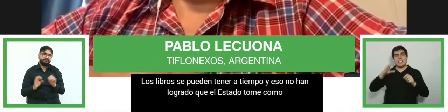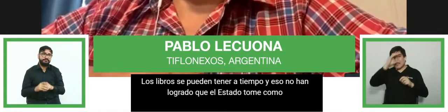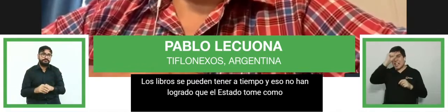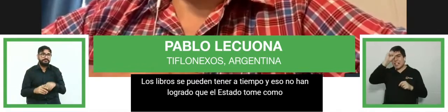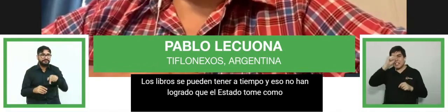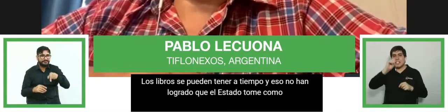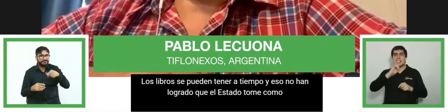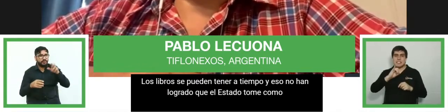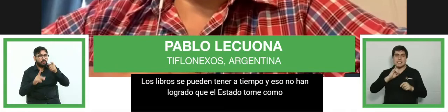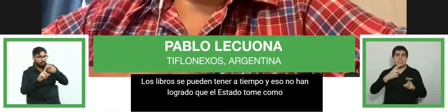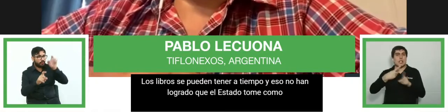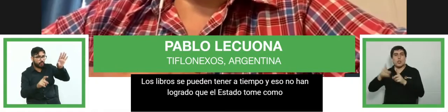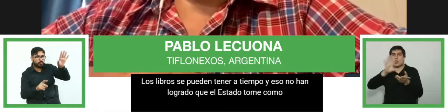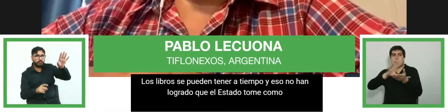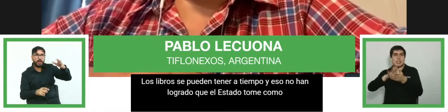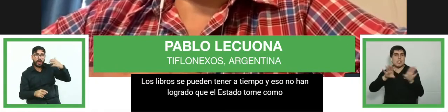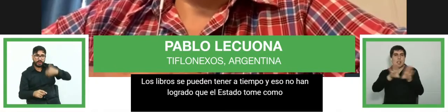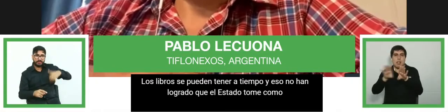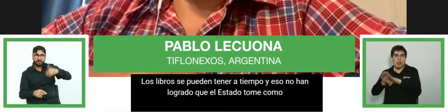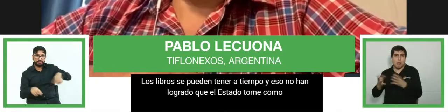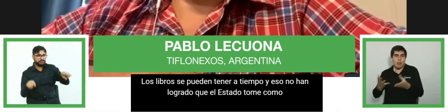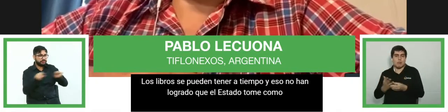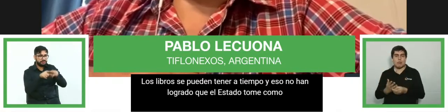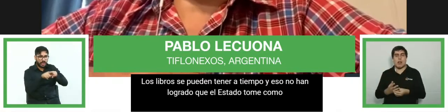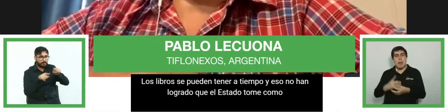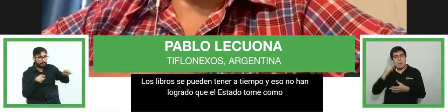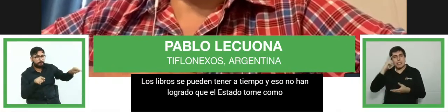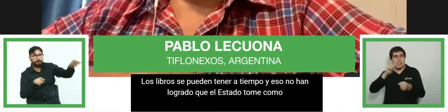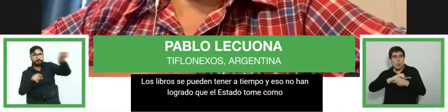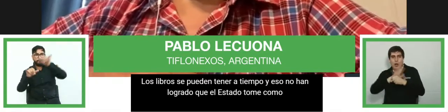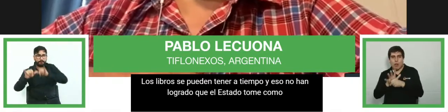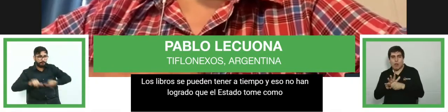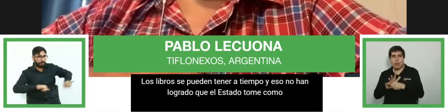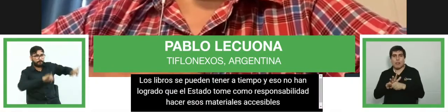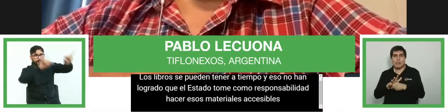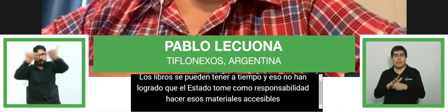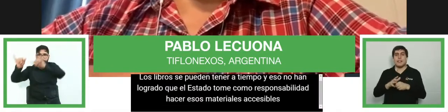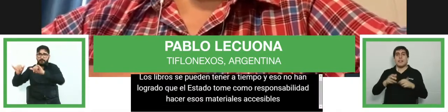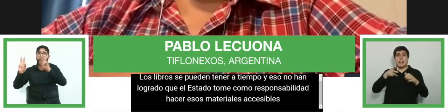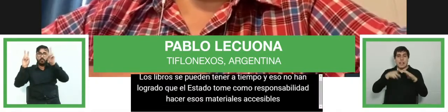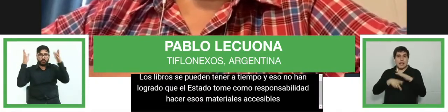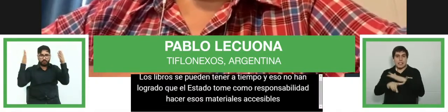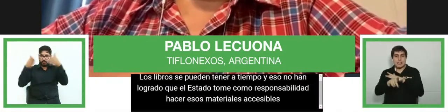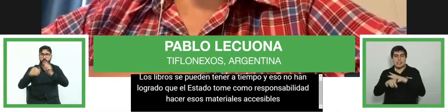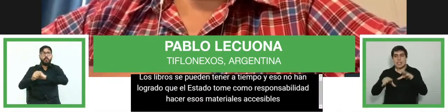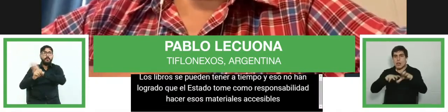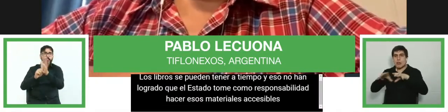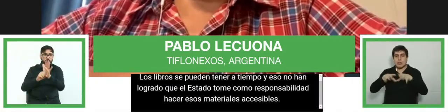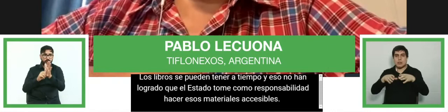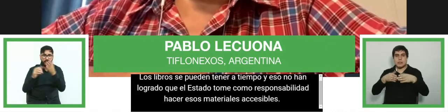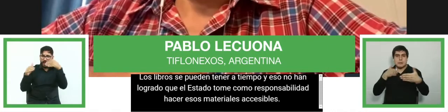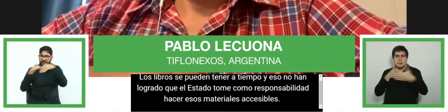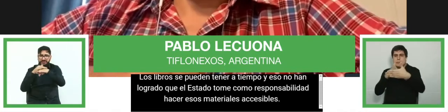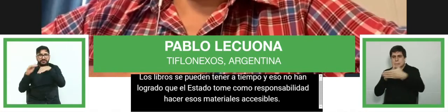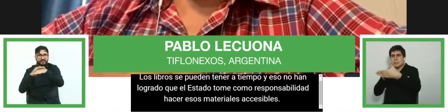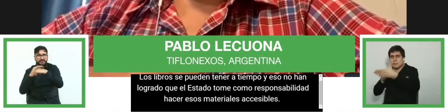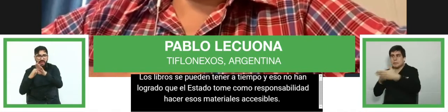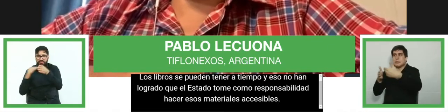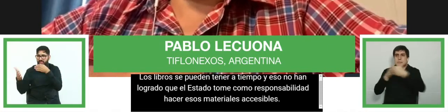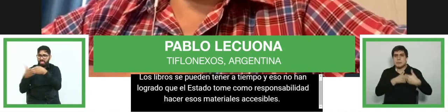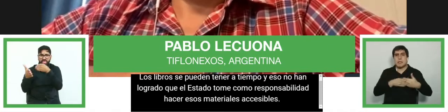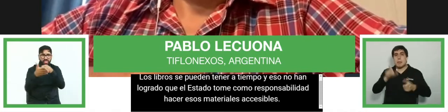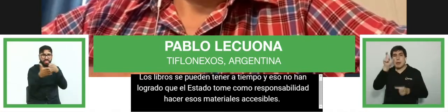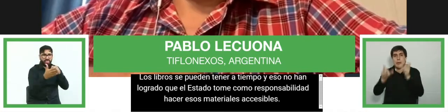Un ejemplo claro sucedió ahora con la pandemia. Ya de por sí acceder a los materiales era una barrera para los estudiantes con discapacidad. Aquí